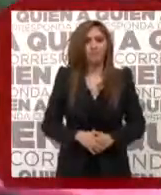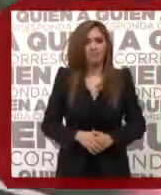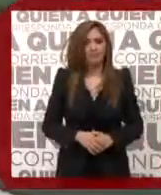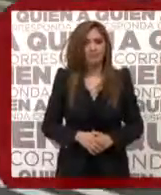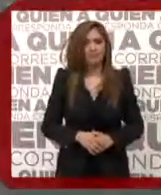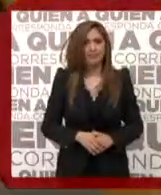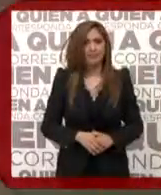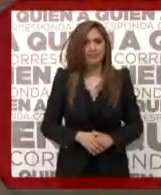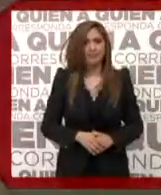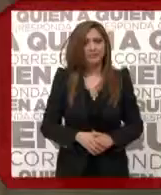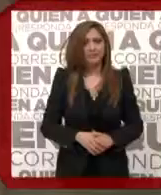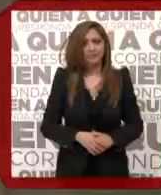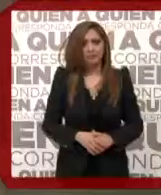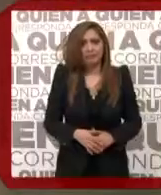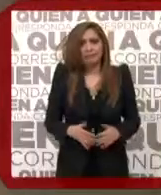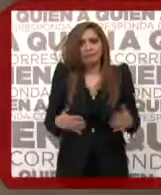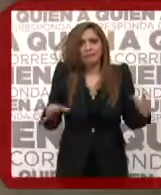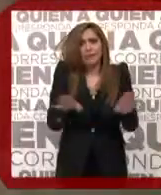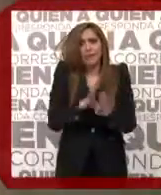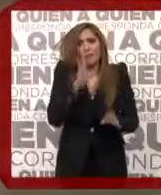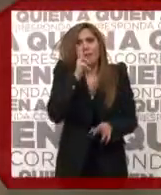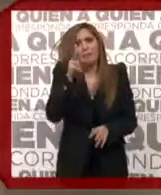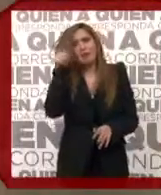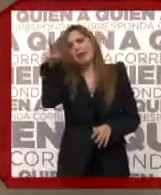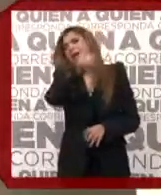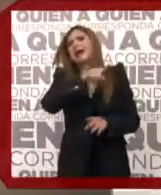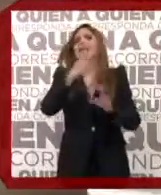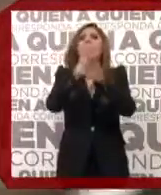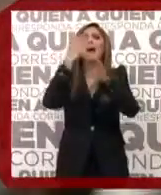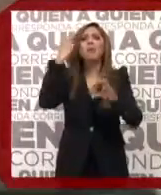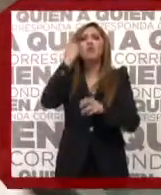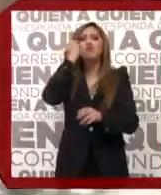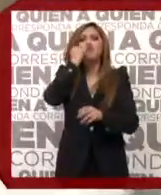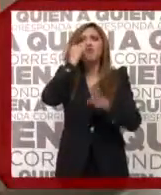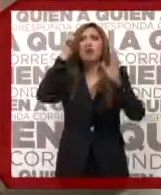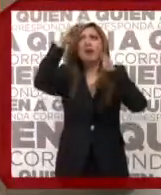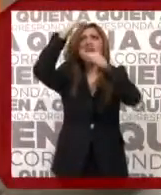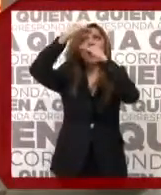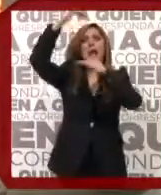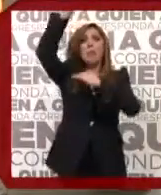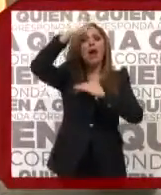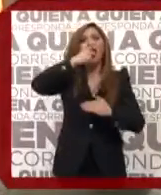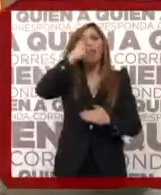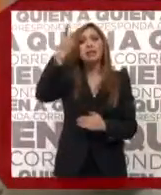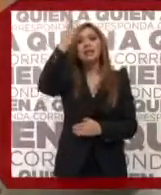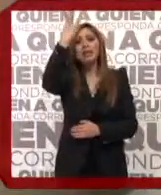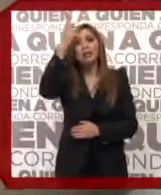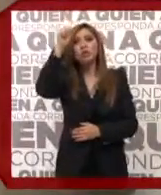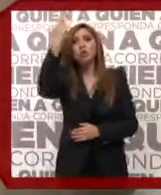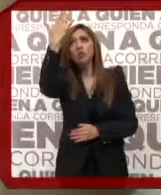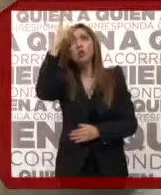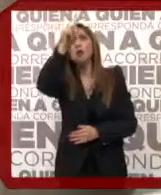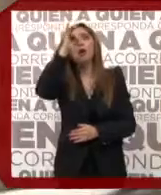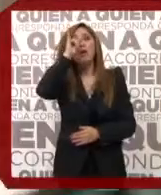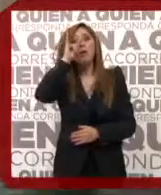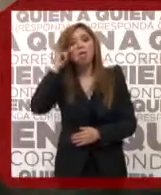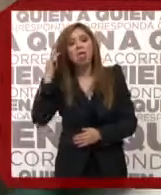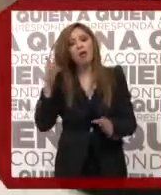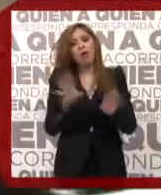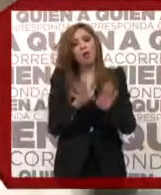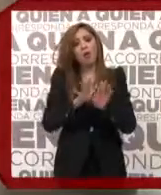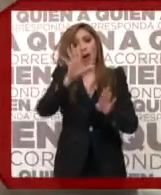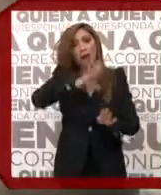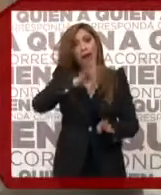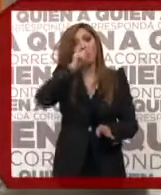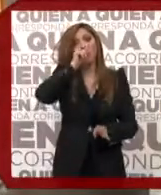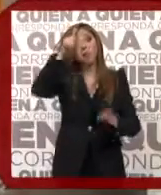riesgo pues como un camionzote no respetó la altura claramente la dice 3.50 y no la vieron voy a creer pongan